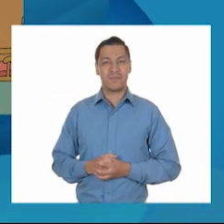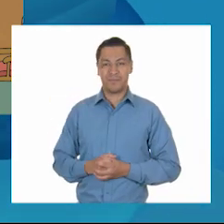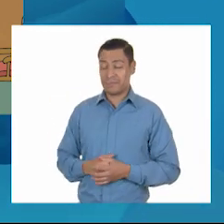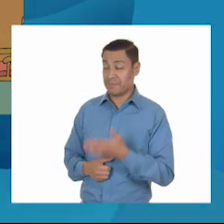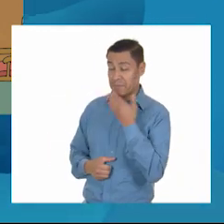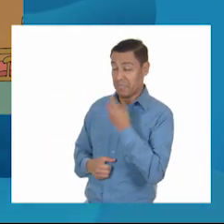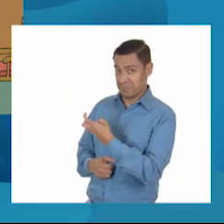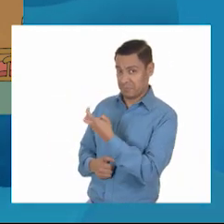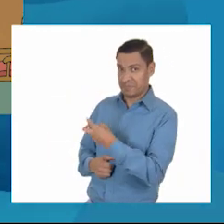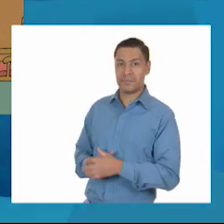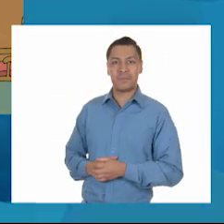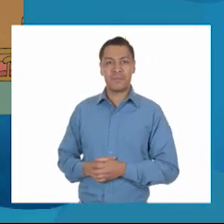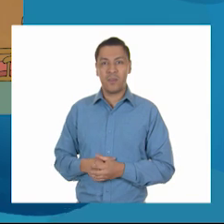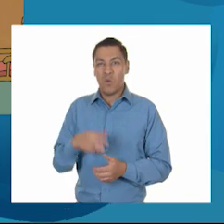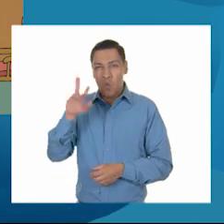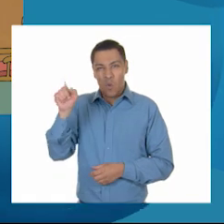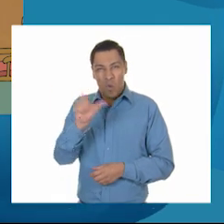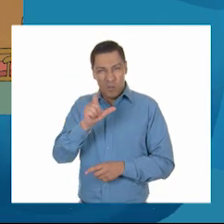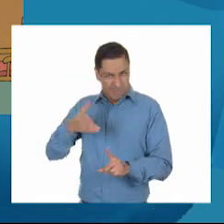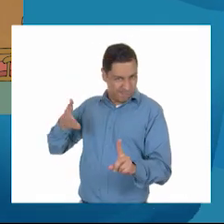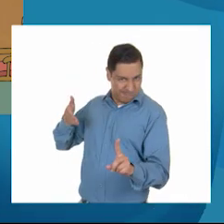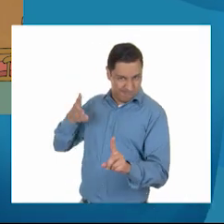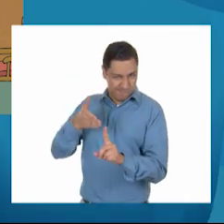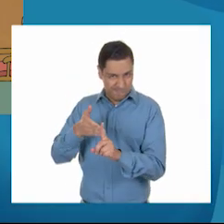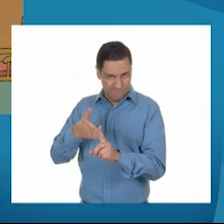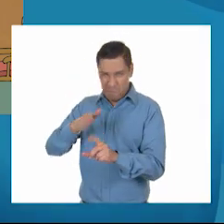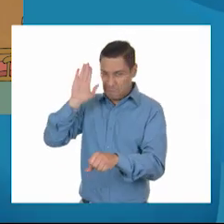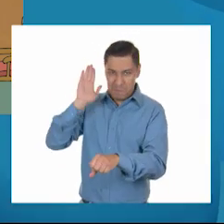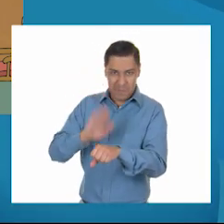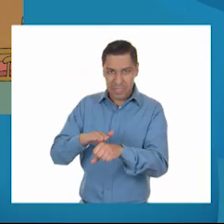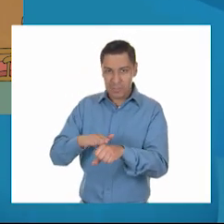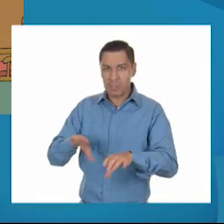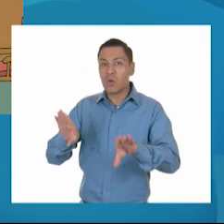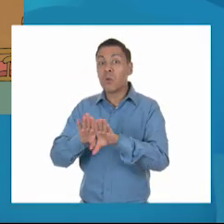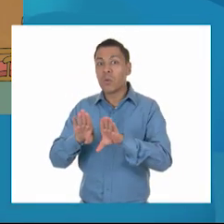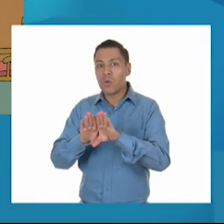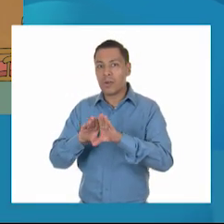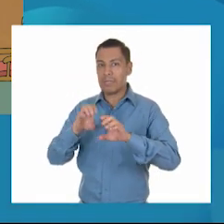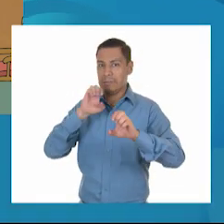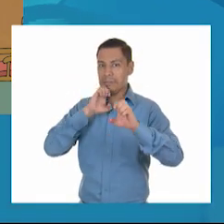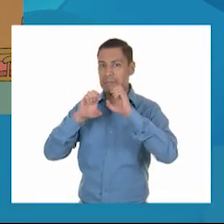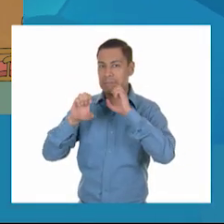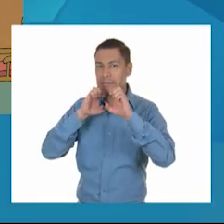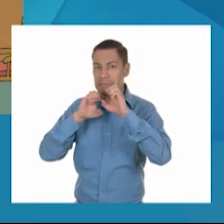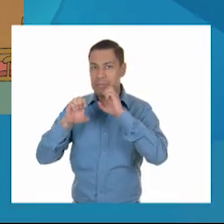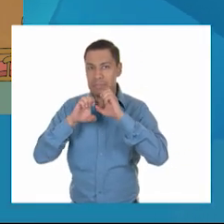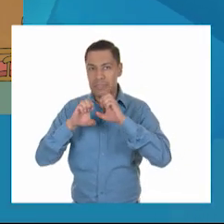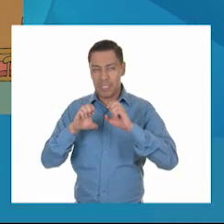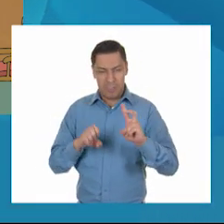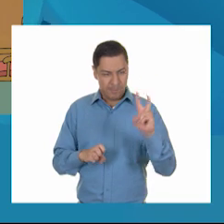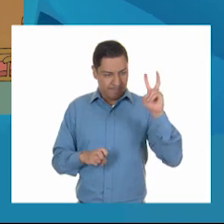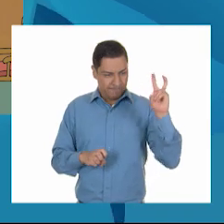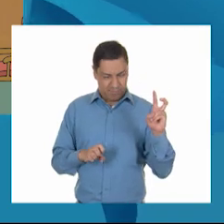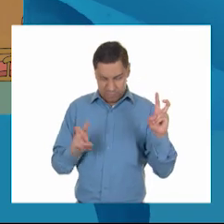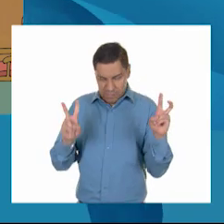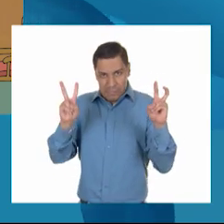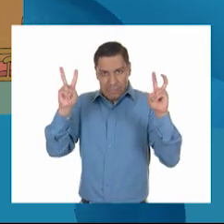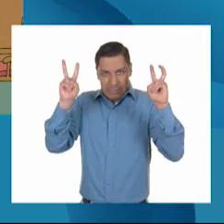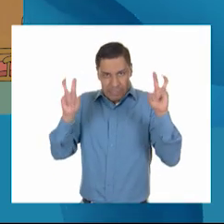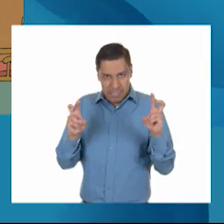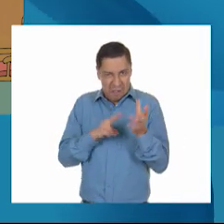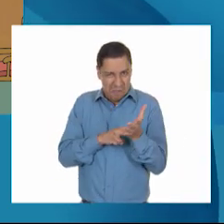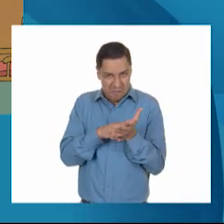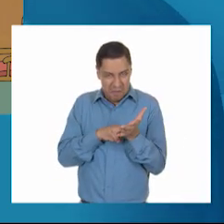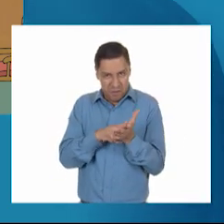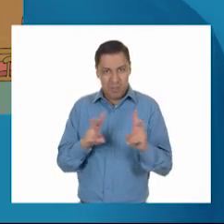Y cuando quieras reforzar una idea y transcribir lo que dijo el entrevistado, vas a anotarlo entre comillas. Es decir, vas a